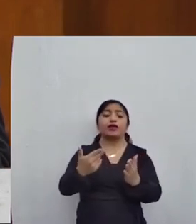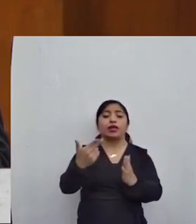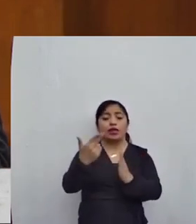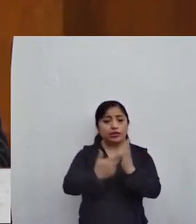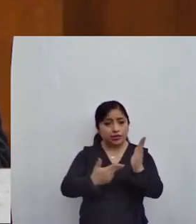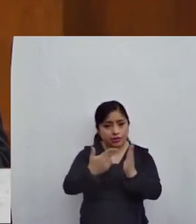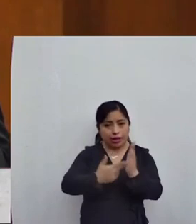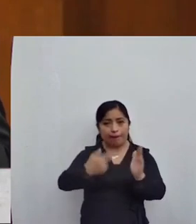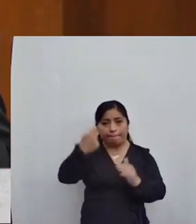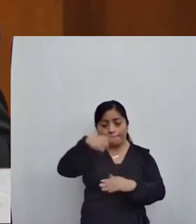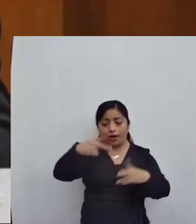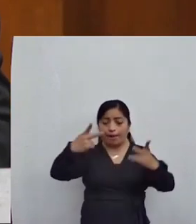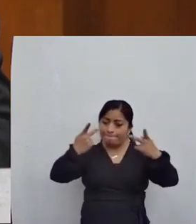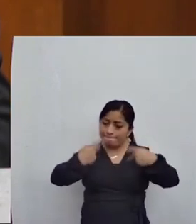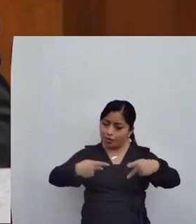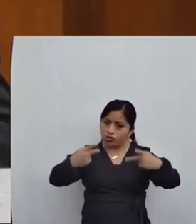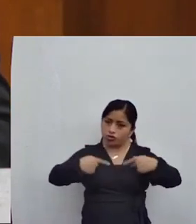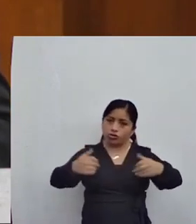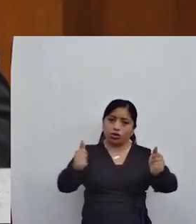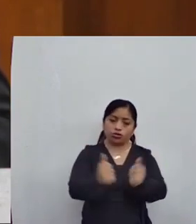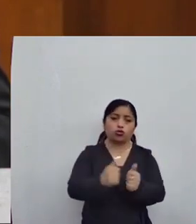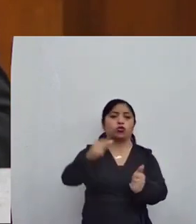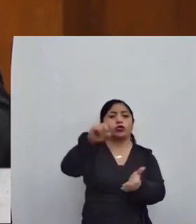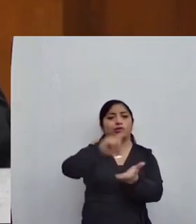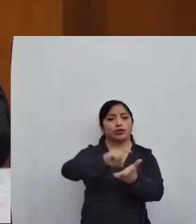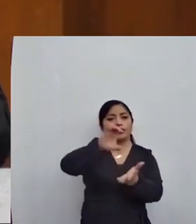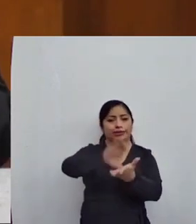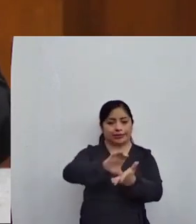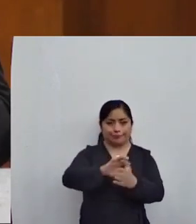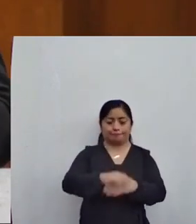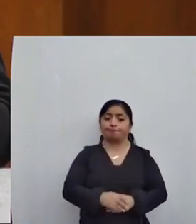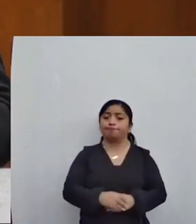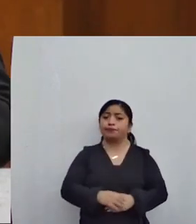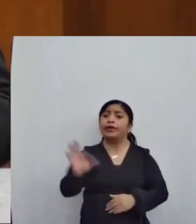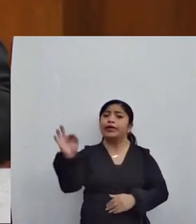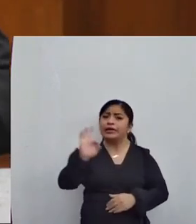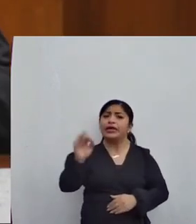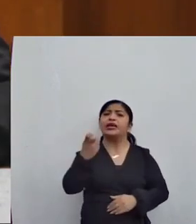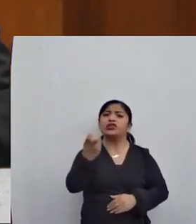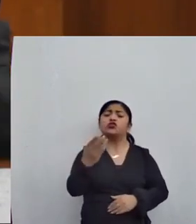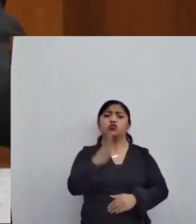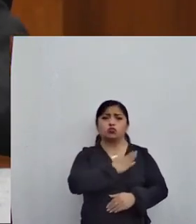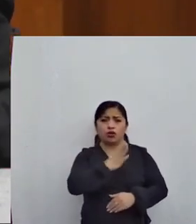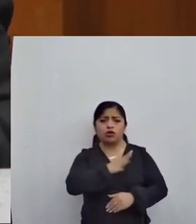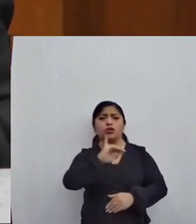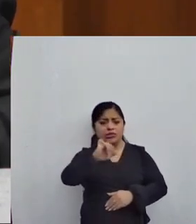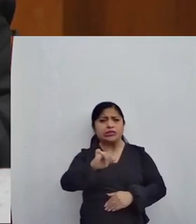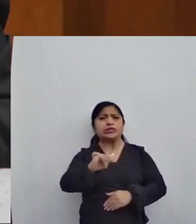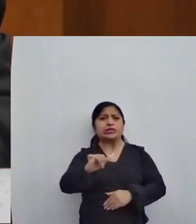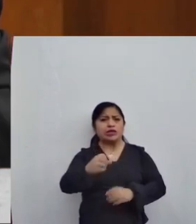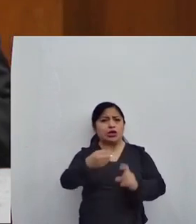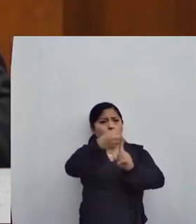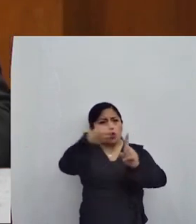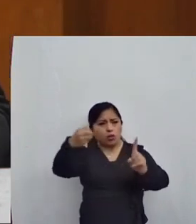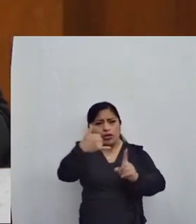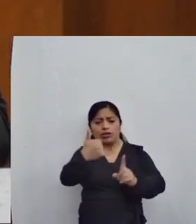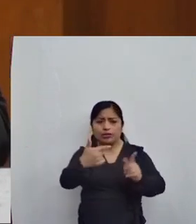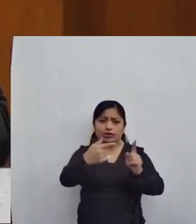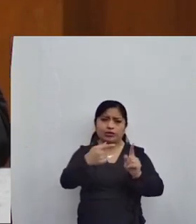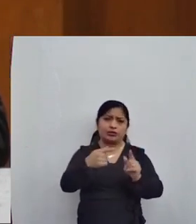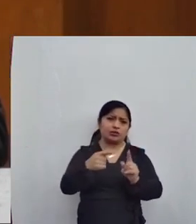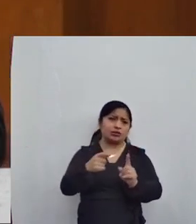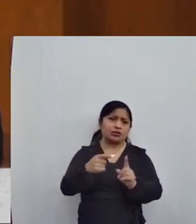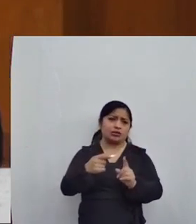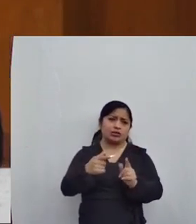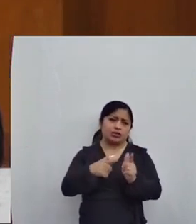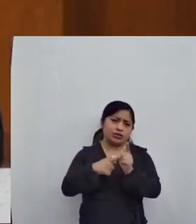la inclusión de las personas con discapacidad. A mí me parece que es bueno que haya coordinación, que haya seguimiento, pero me parece también que